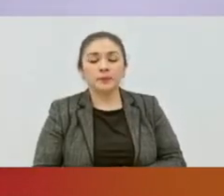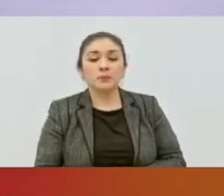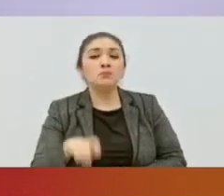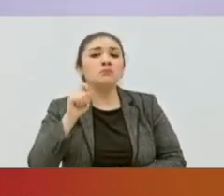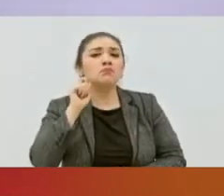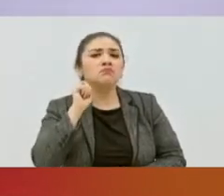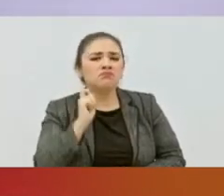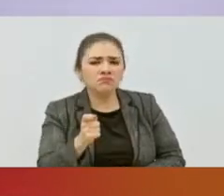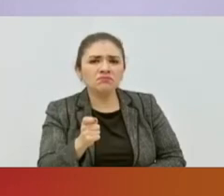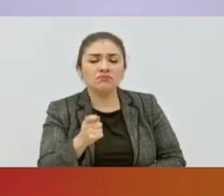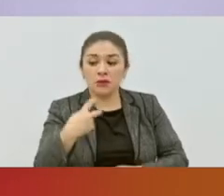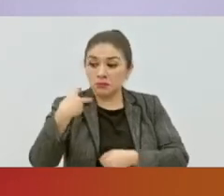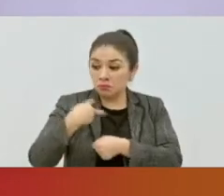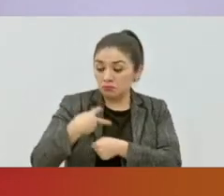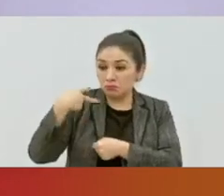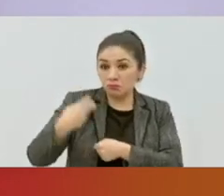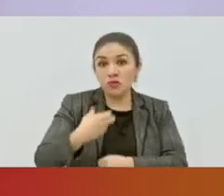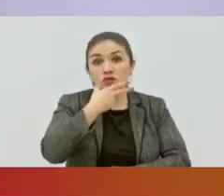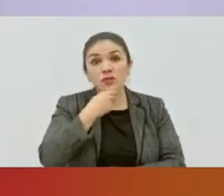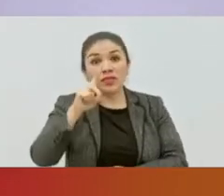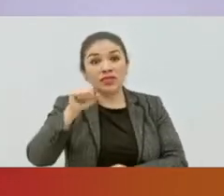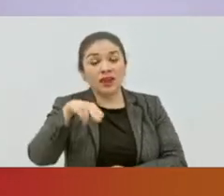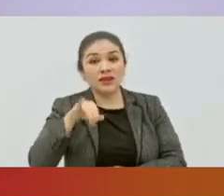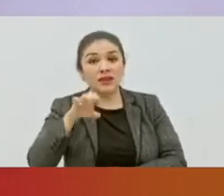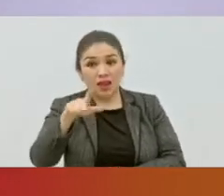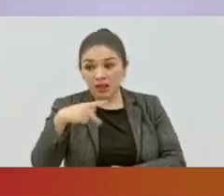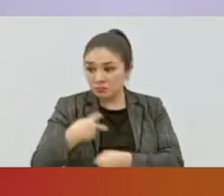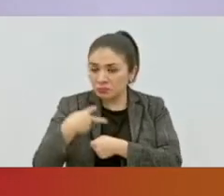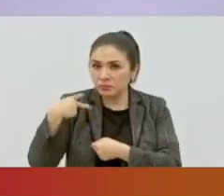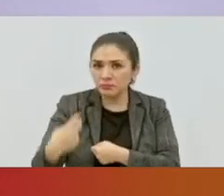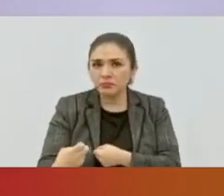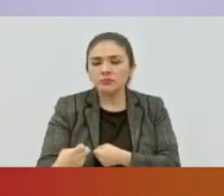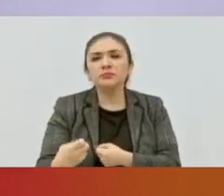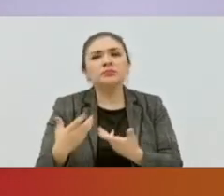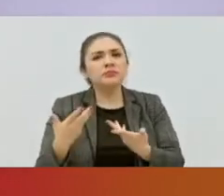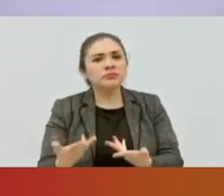que me invitó Daniel Servige,